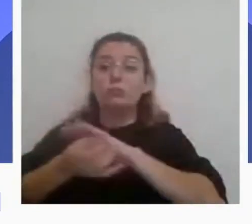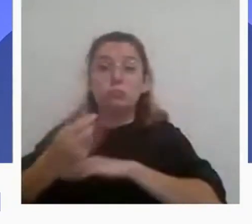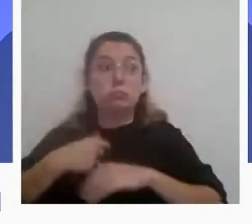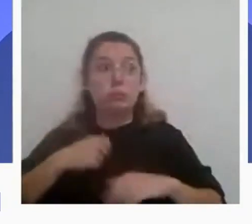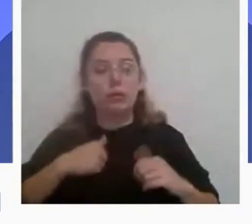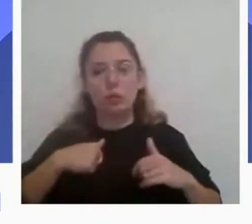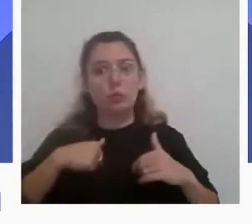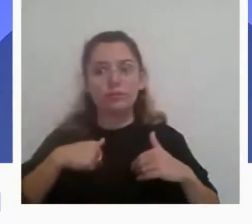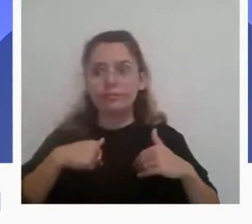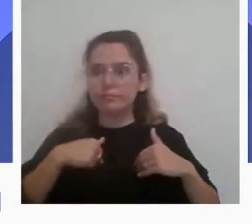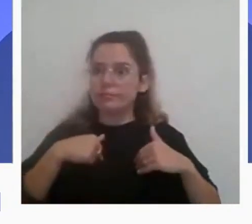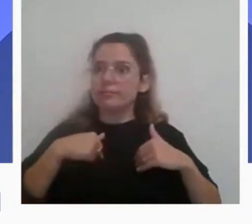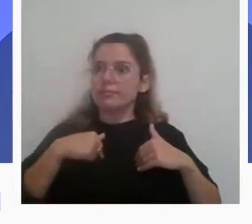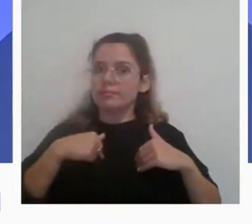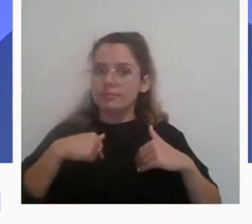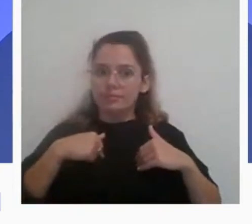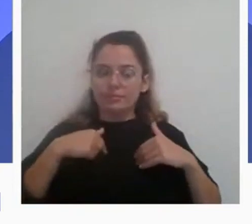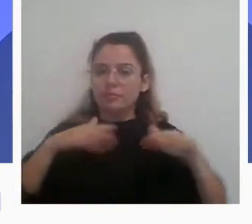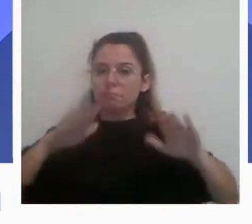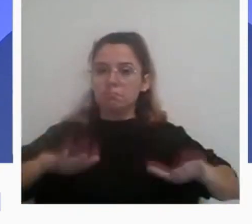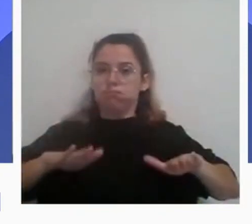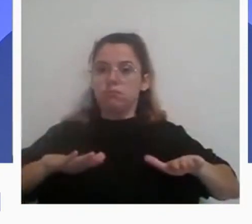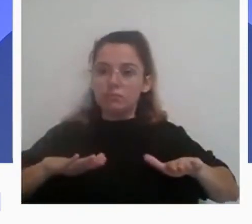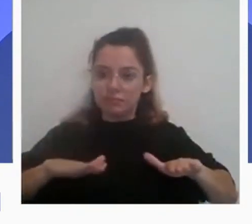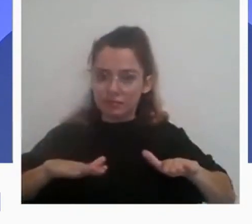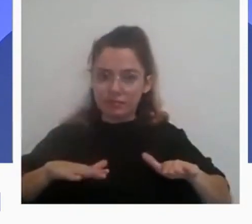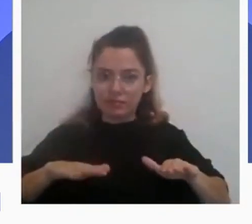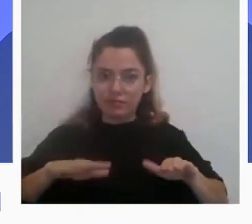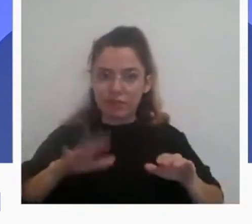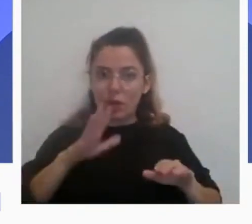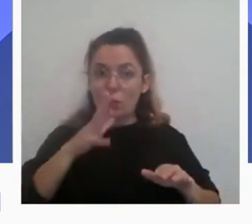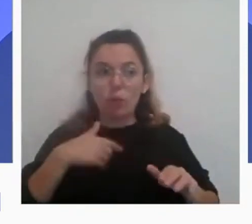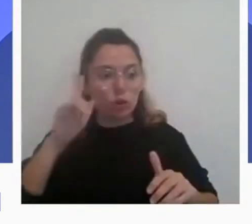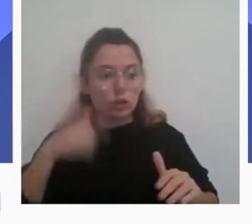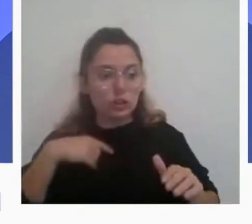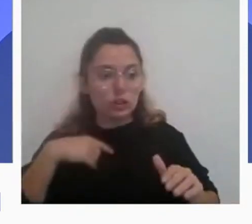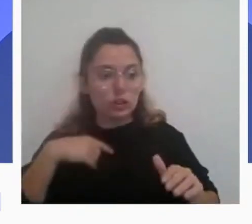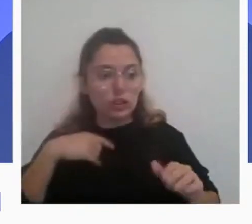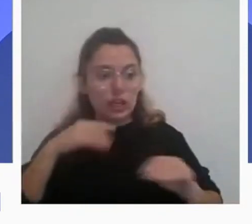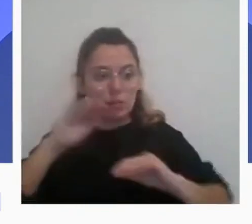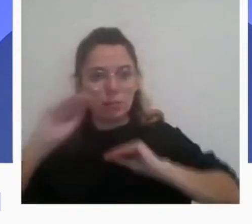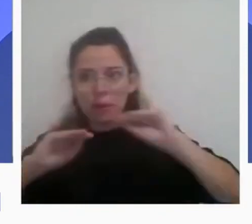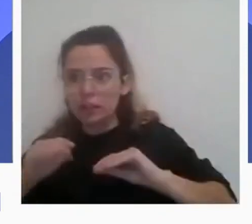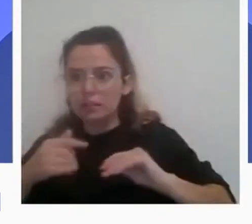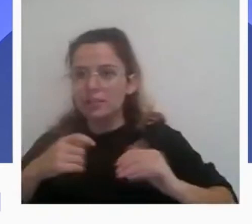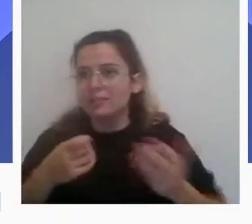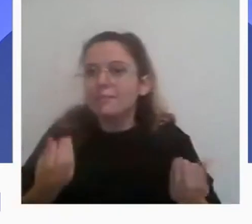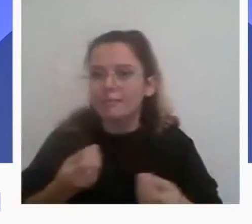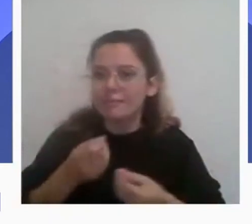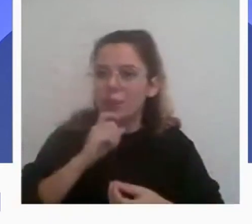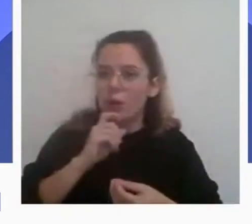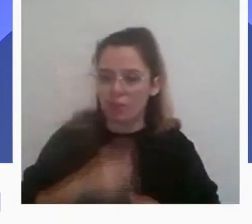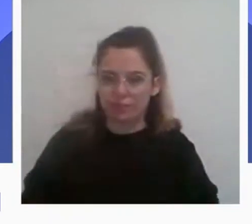dejan completamente parada en el escenario porque no sé por dónde ordenar las preguntas, pero algunas sí quiero hacerte. Me